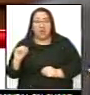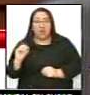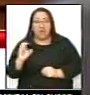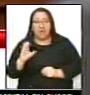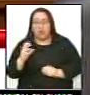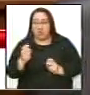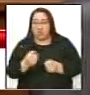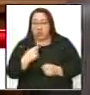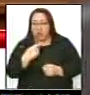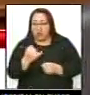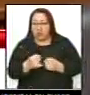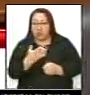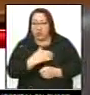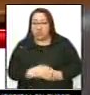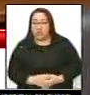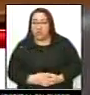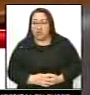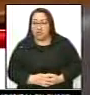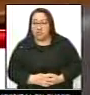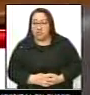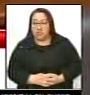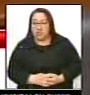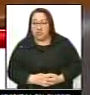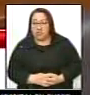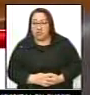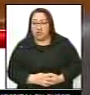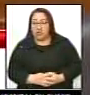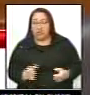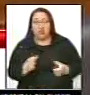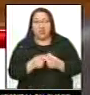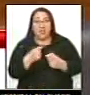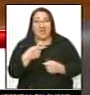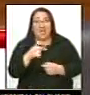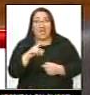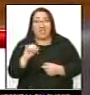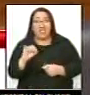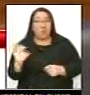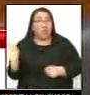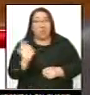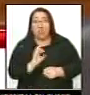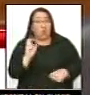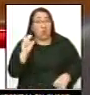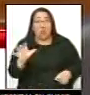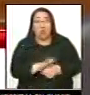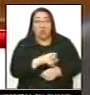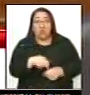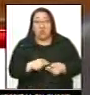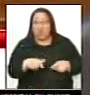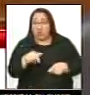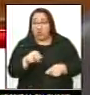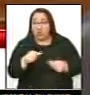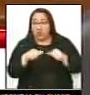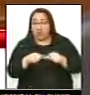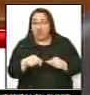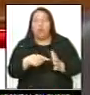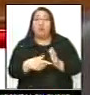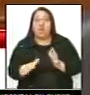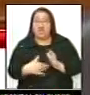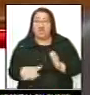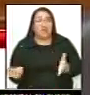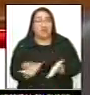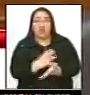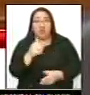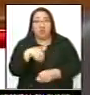728-2017-2018/EIM.CR. Y por último, presidente, el congresista García Belaúnde jamás ocupó esa silla vacía, que permaneció vacía y sin un